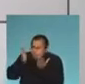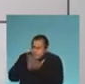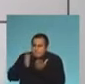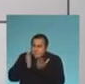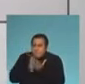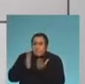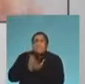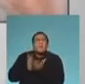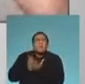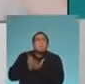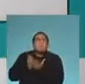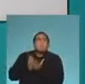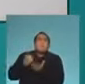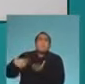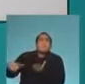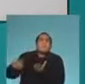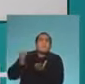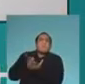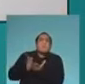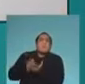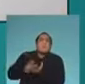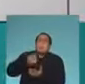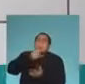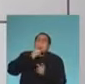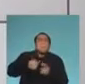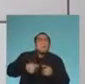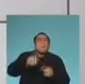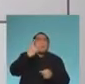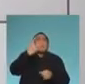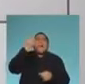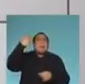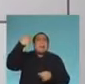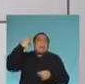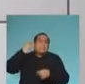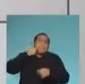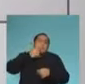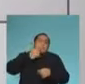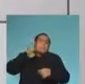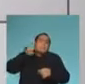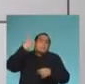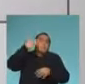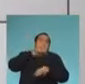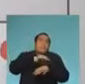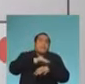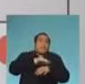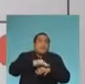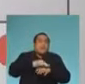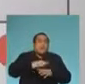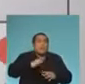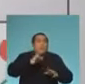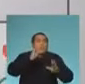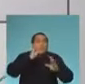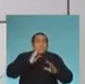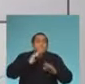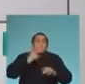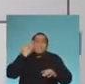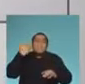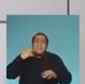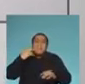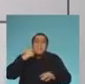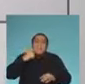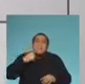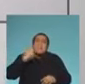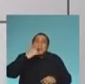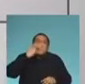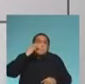cosas, esas bases del primer médico que tuvimos de la medicina occidental, Hipócrates, que ya nos dejó un montón de